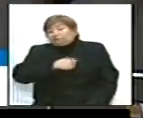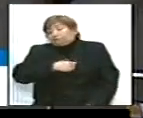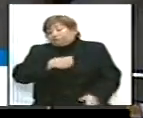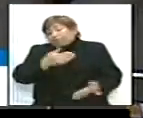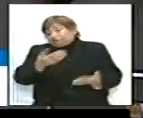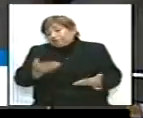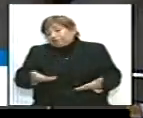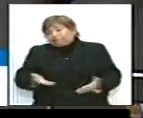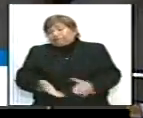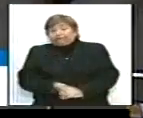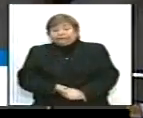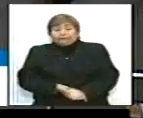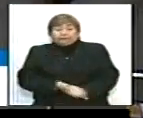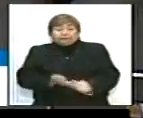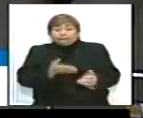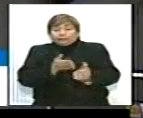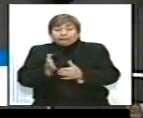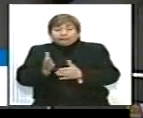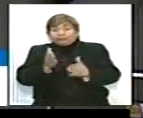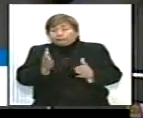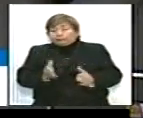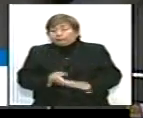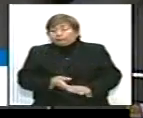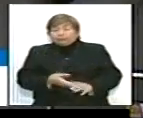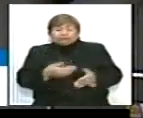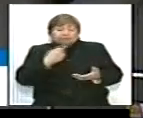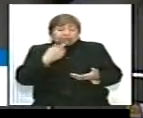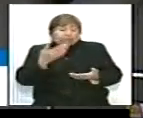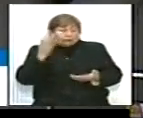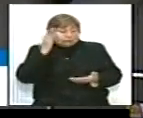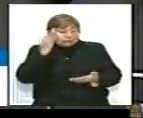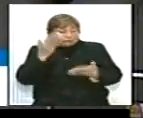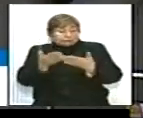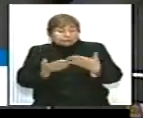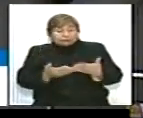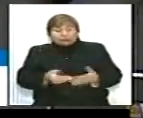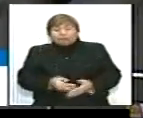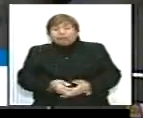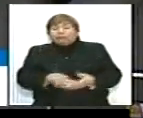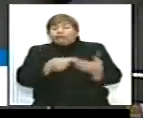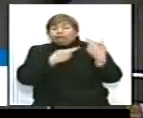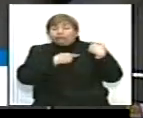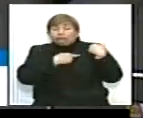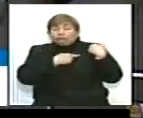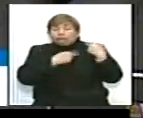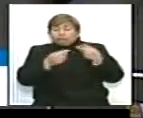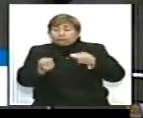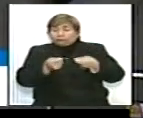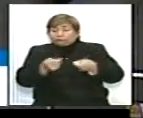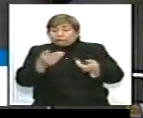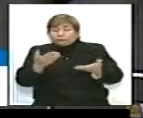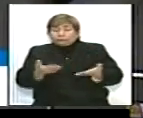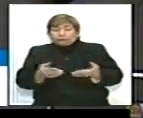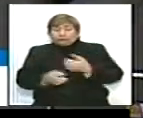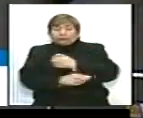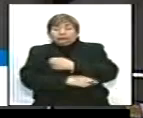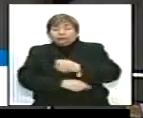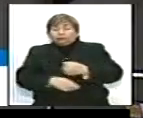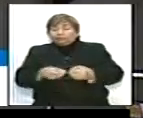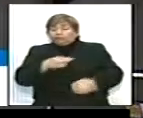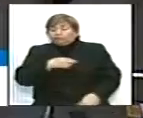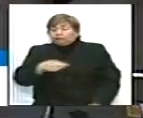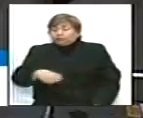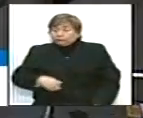lamentablemente está desubicado. No se da cuenta de que a él le corresponde dirigir este país. Un